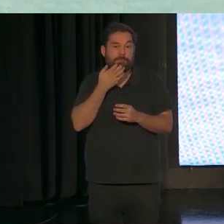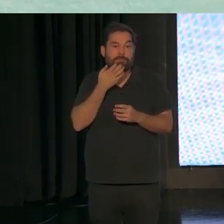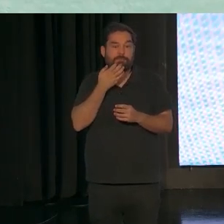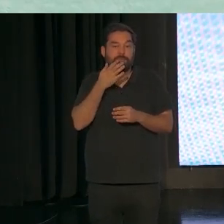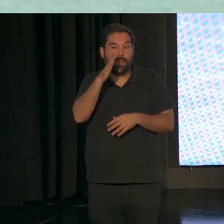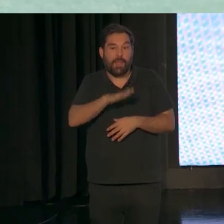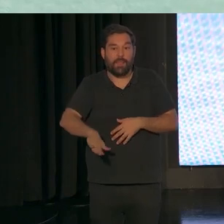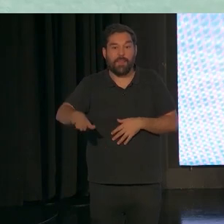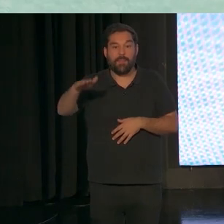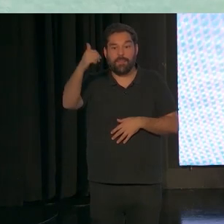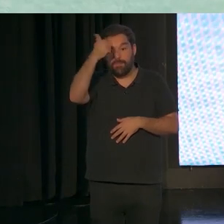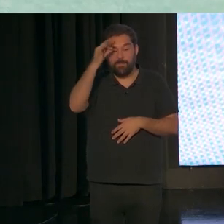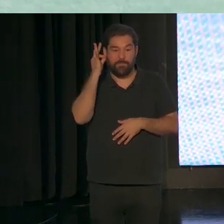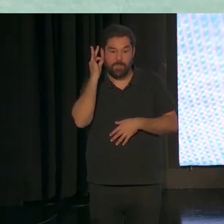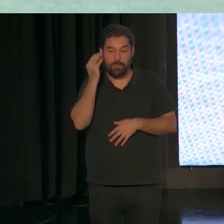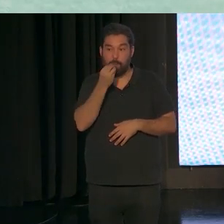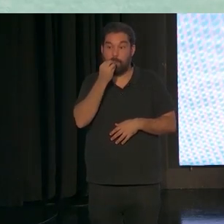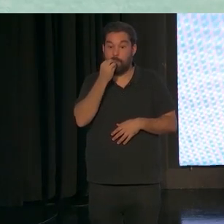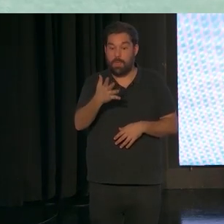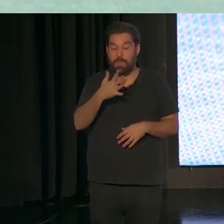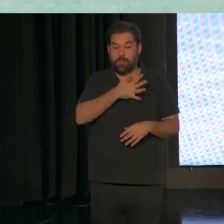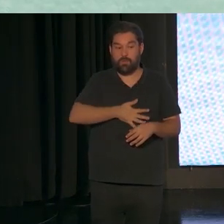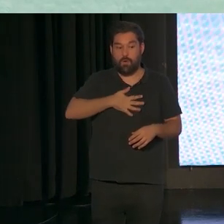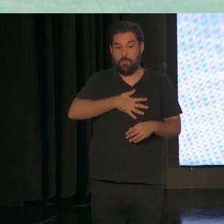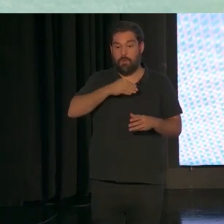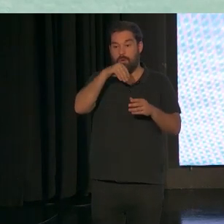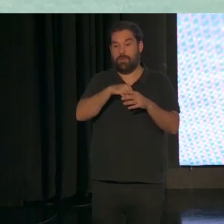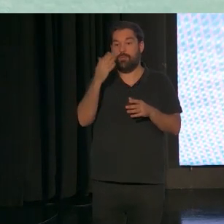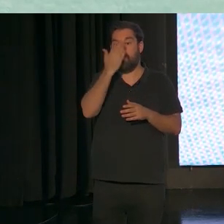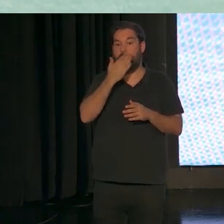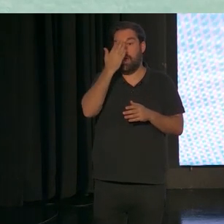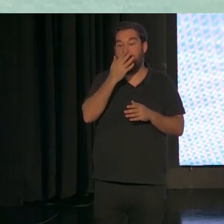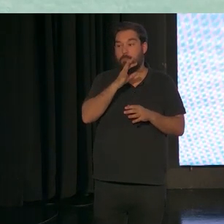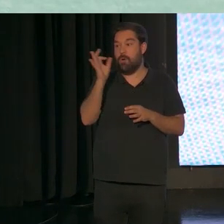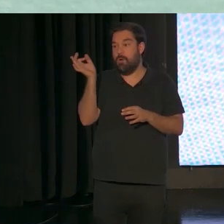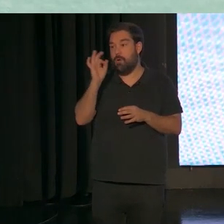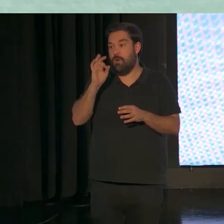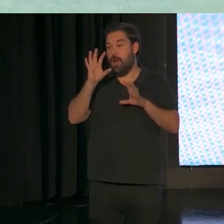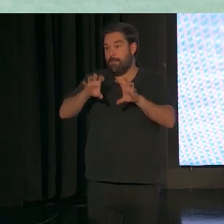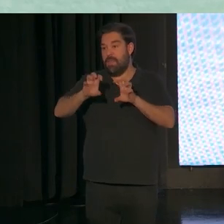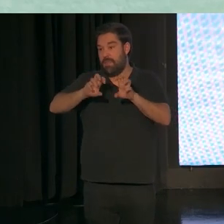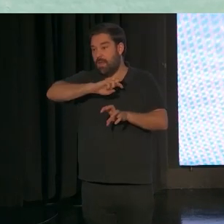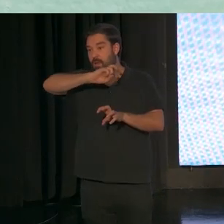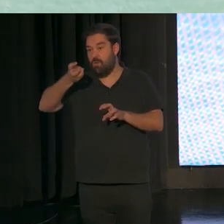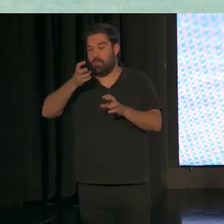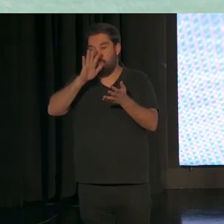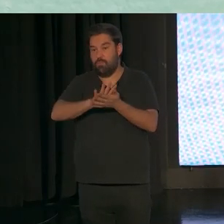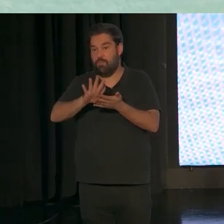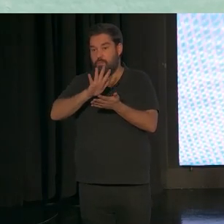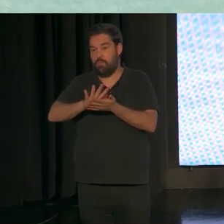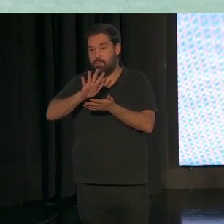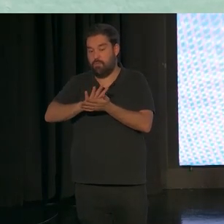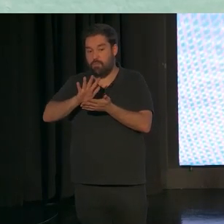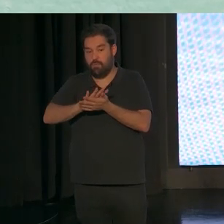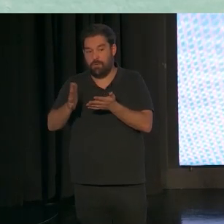está feliz en la escuela o todos los demás aprendizajes van a ir muy lentamente un niño bloqueado un